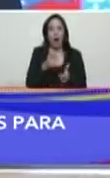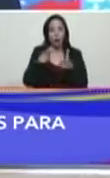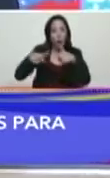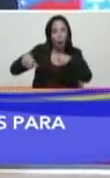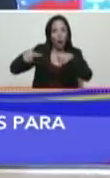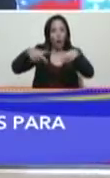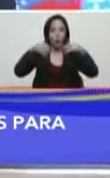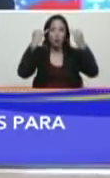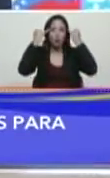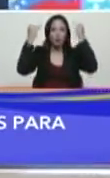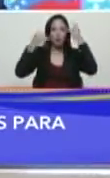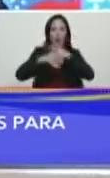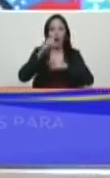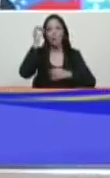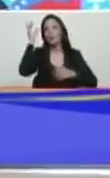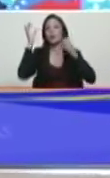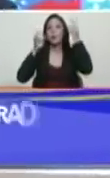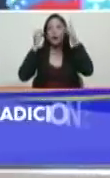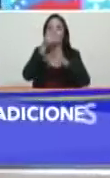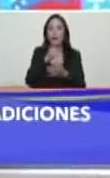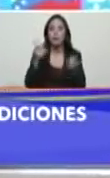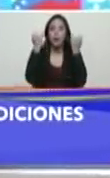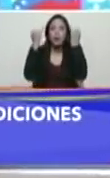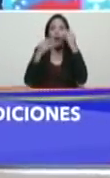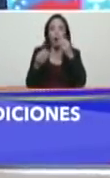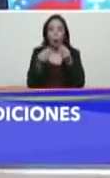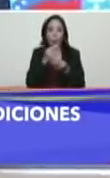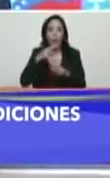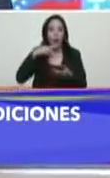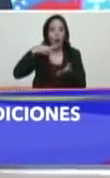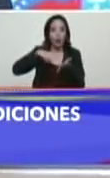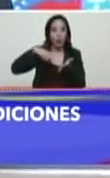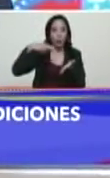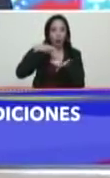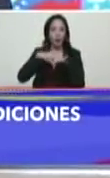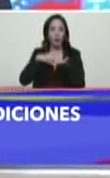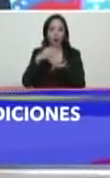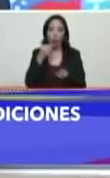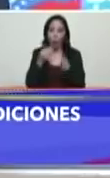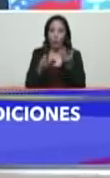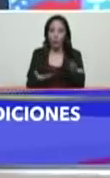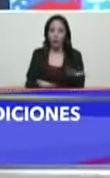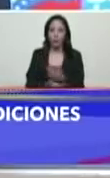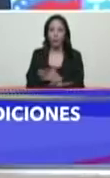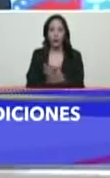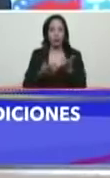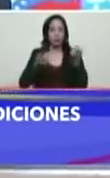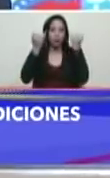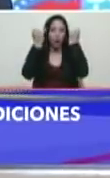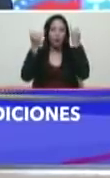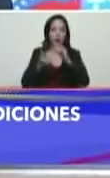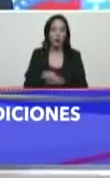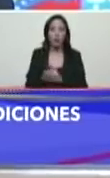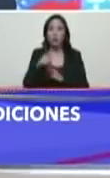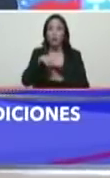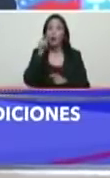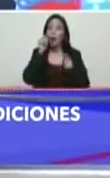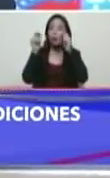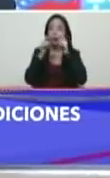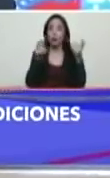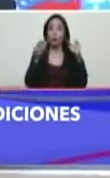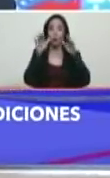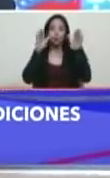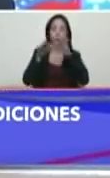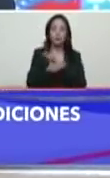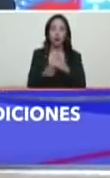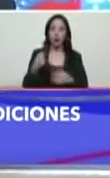posadas, creando restaurantes, bueno, tomando iniciativas en zonas turísticas, y